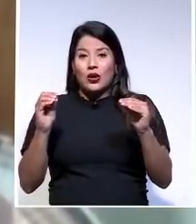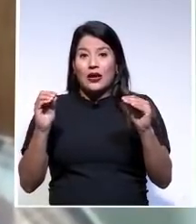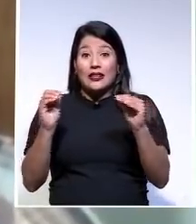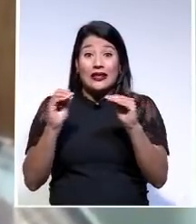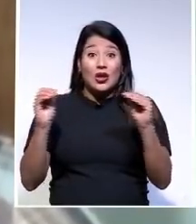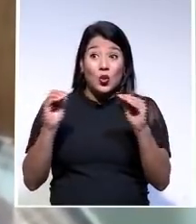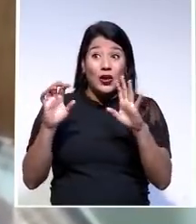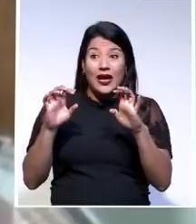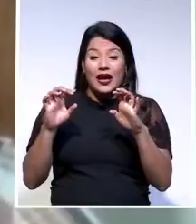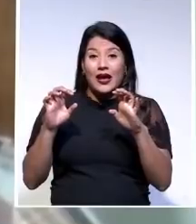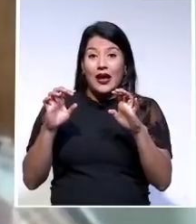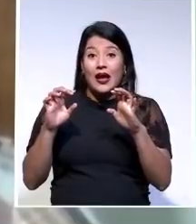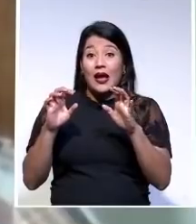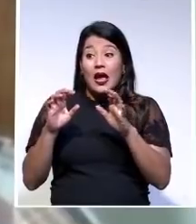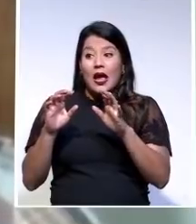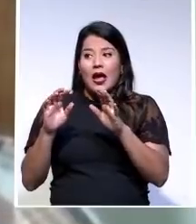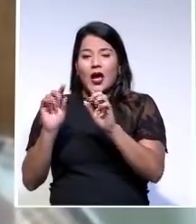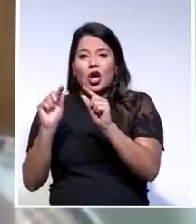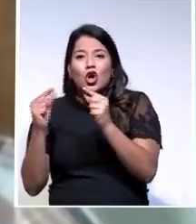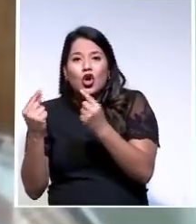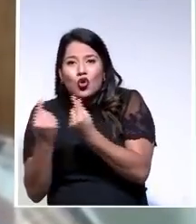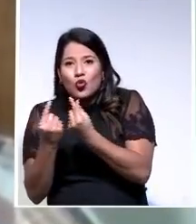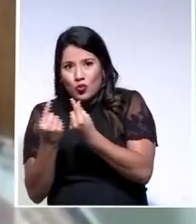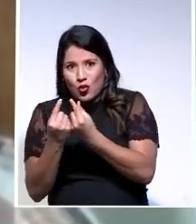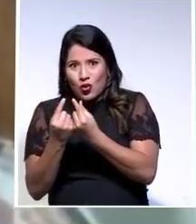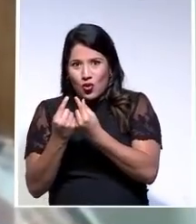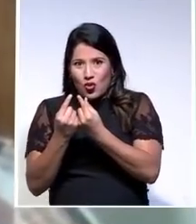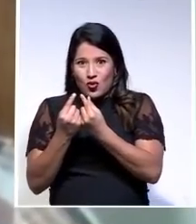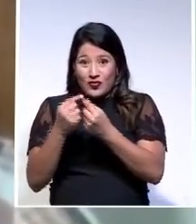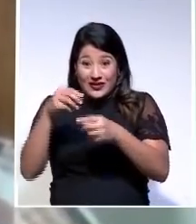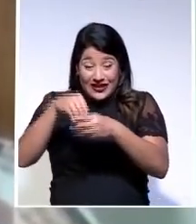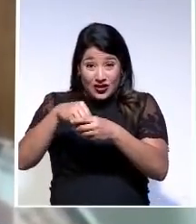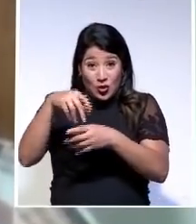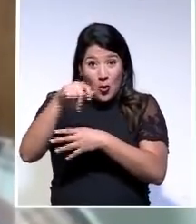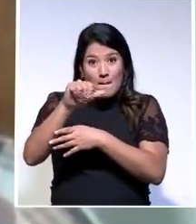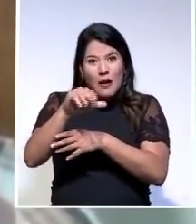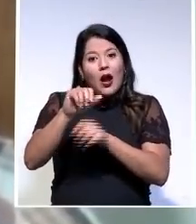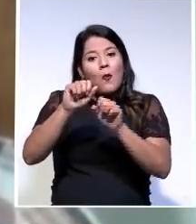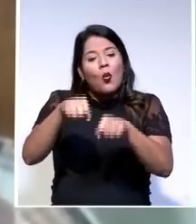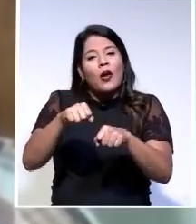Y esto puede ser visto como lo que es un claro intento